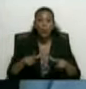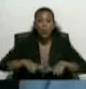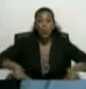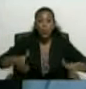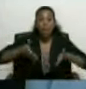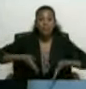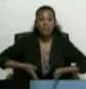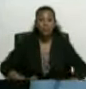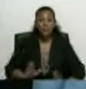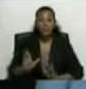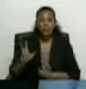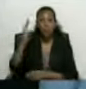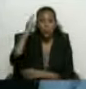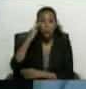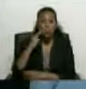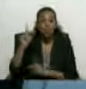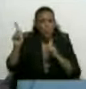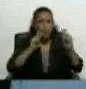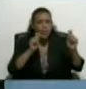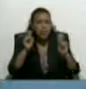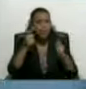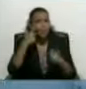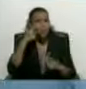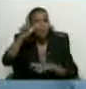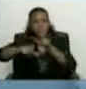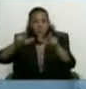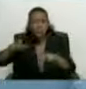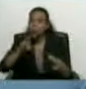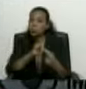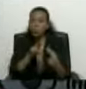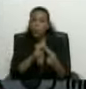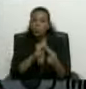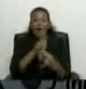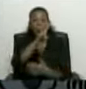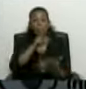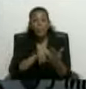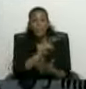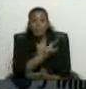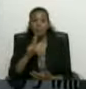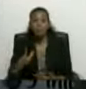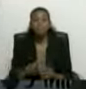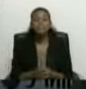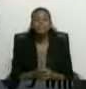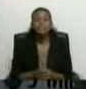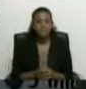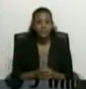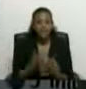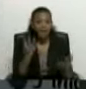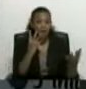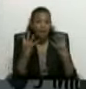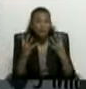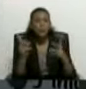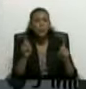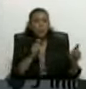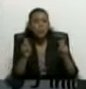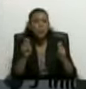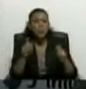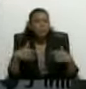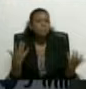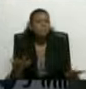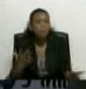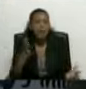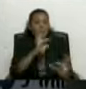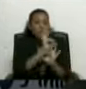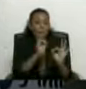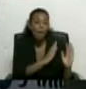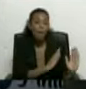Libertador como destino turístico en este 2023. La Expo Turismo también se marcó en